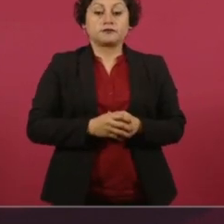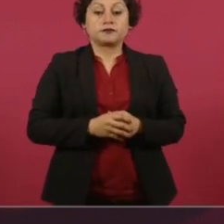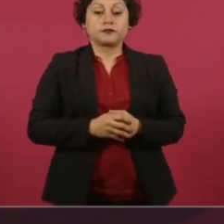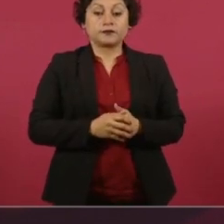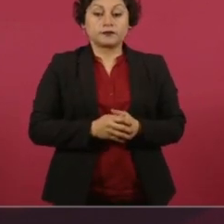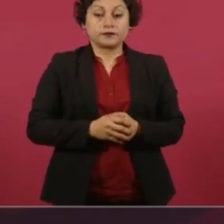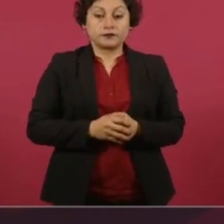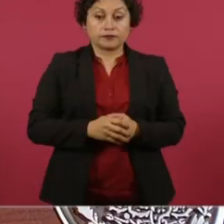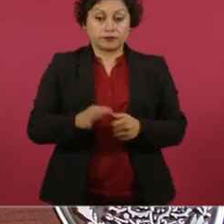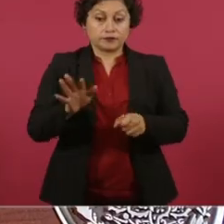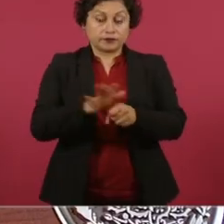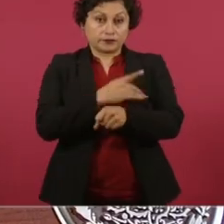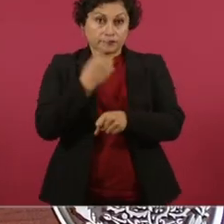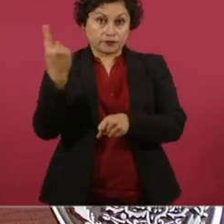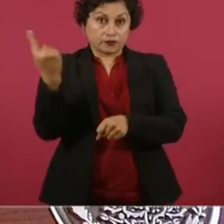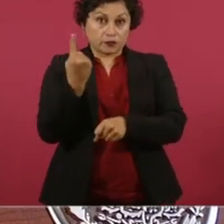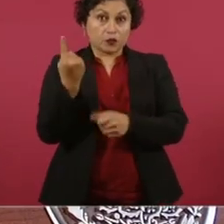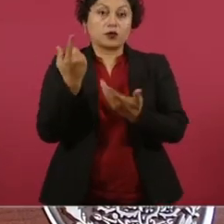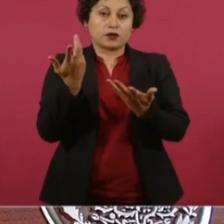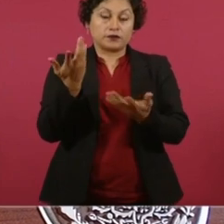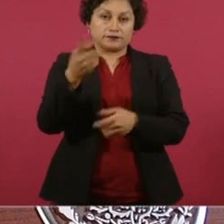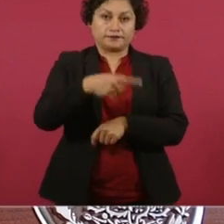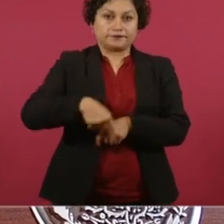con honrosas excepciones,